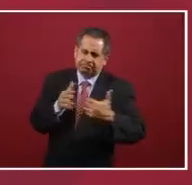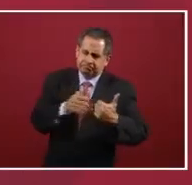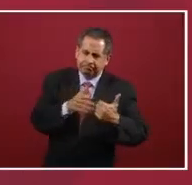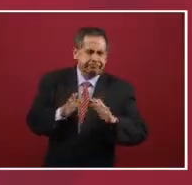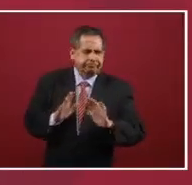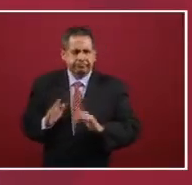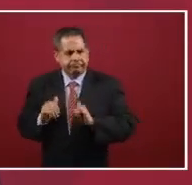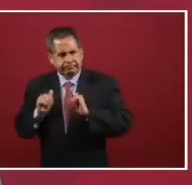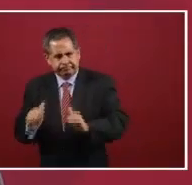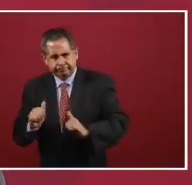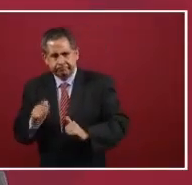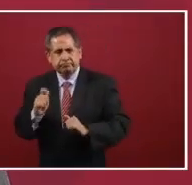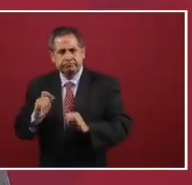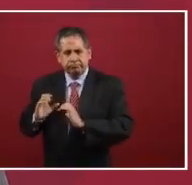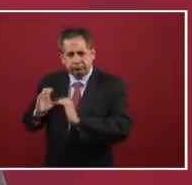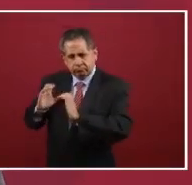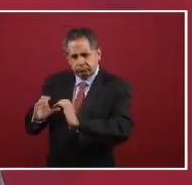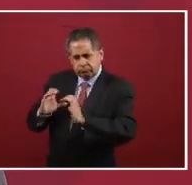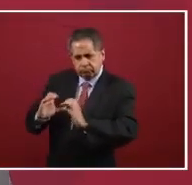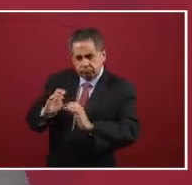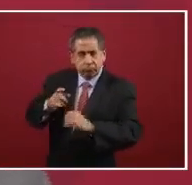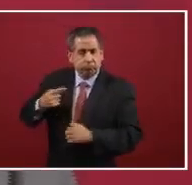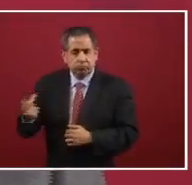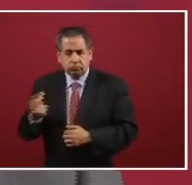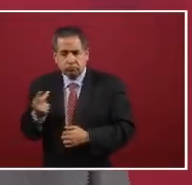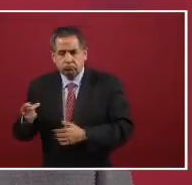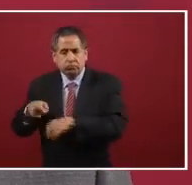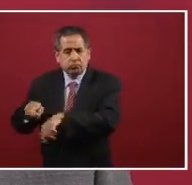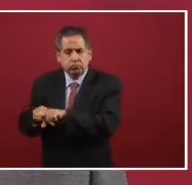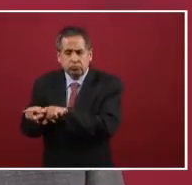Entonces los estamos cuidando, son nuestros hermanos.